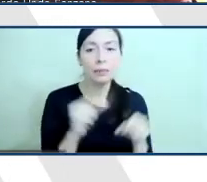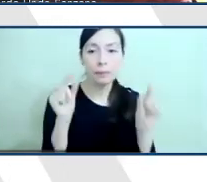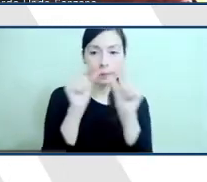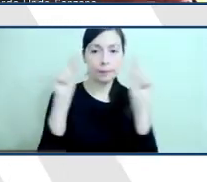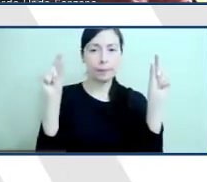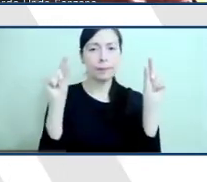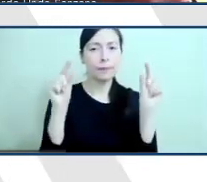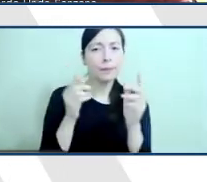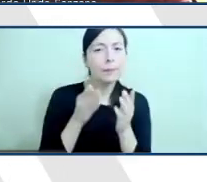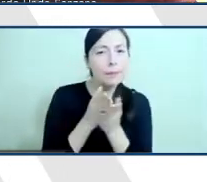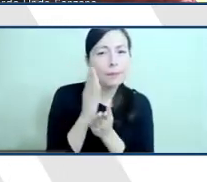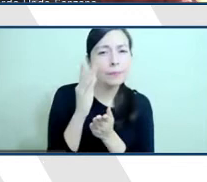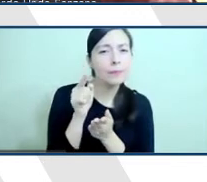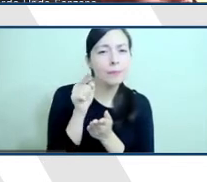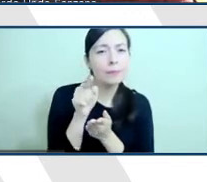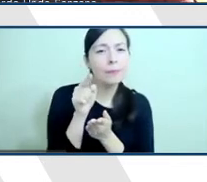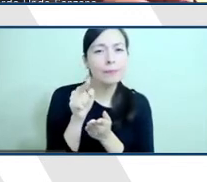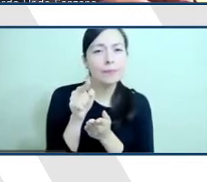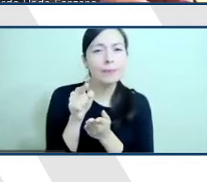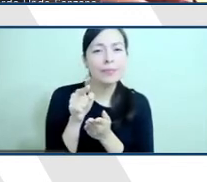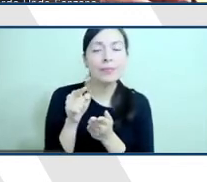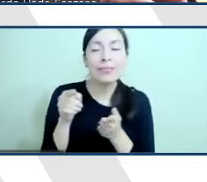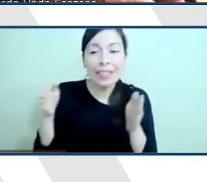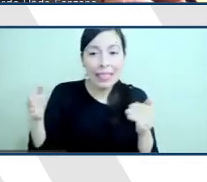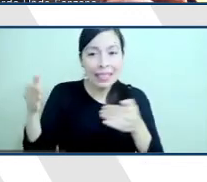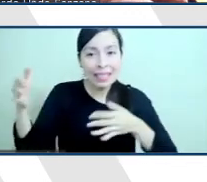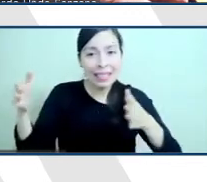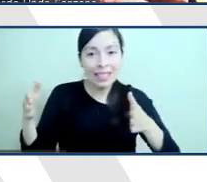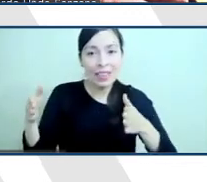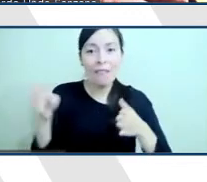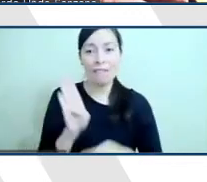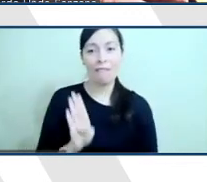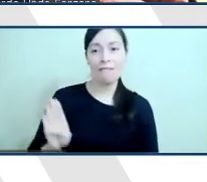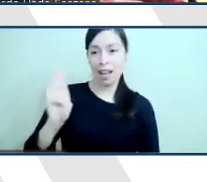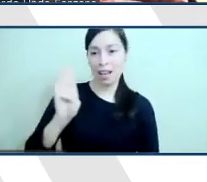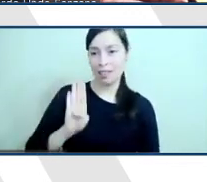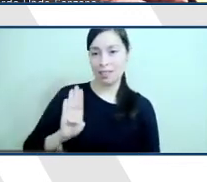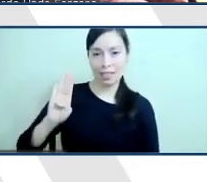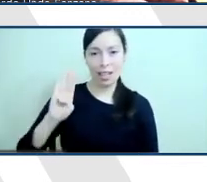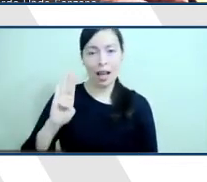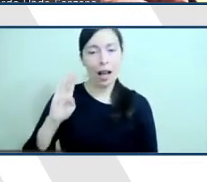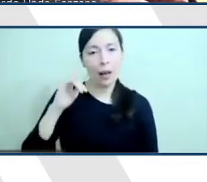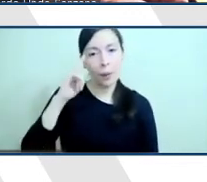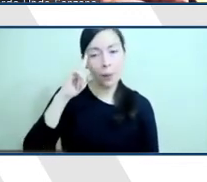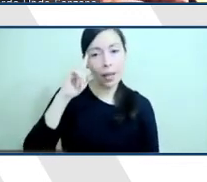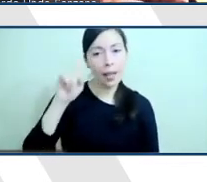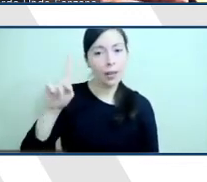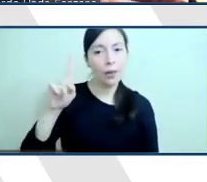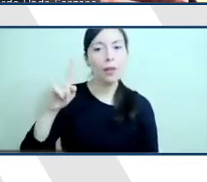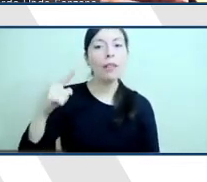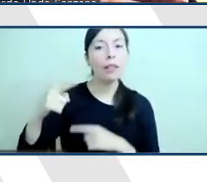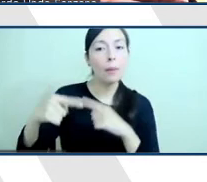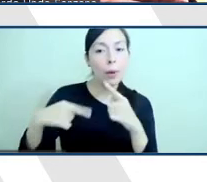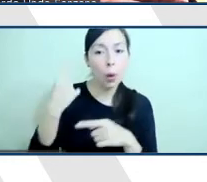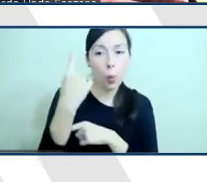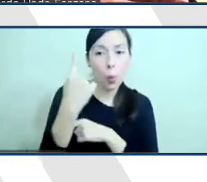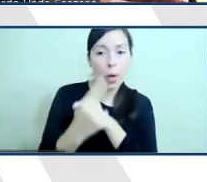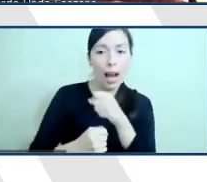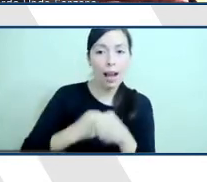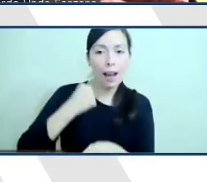como algo muy simple, como una estación básica, fíjense en lo que devino en cosa de más o menos un año. Fue